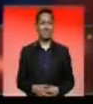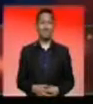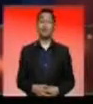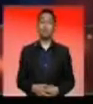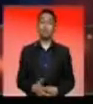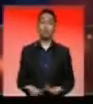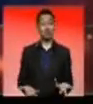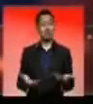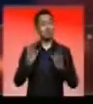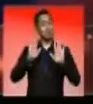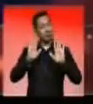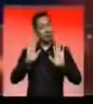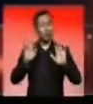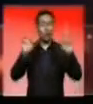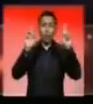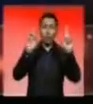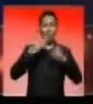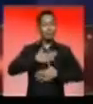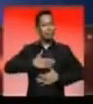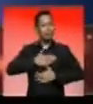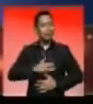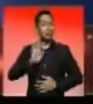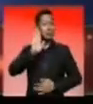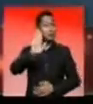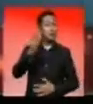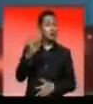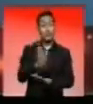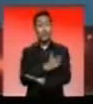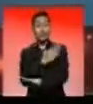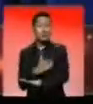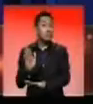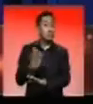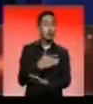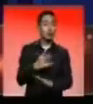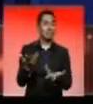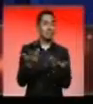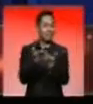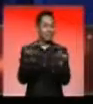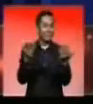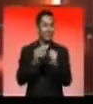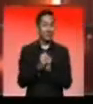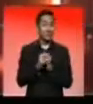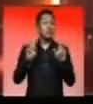Esperamos que disfrutes de este nuevo tema musical titulado Alguien Robó.